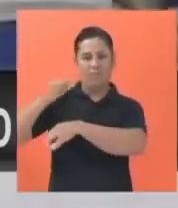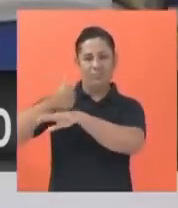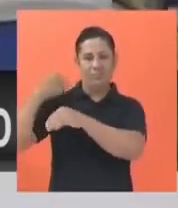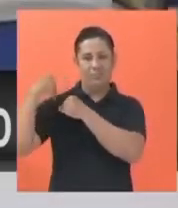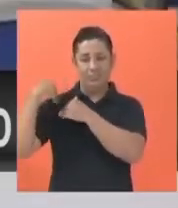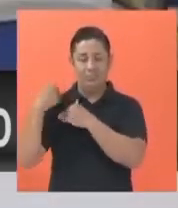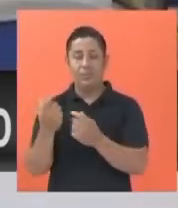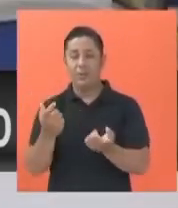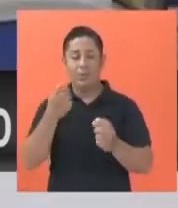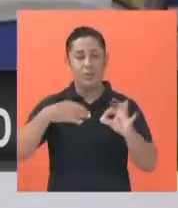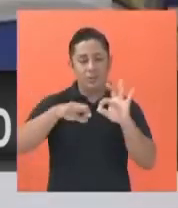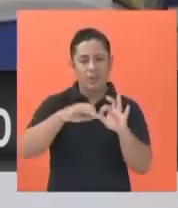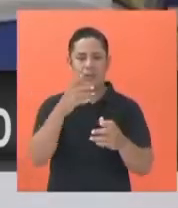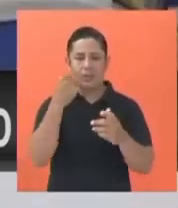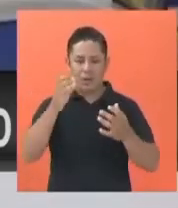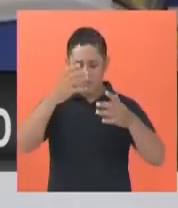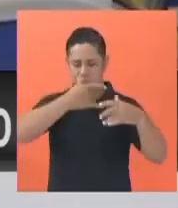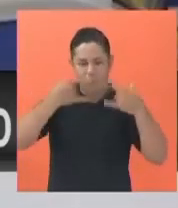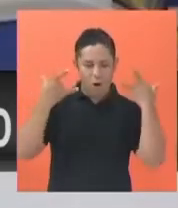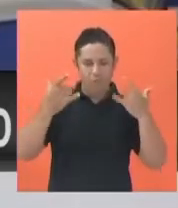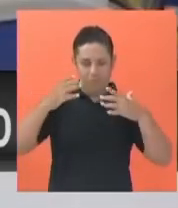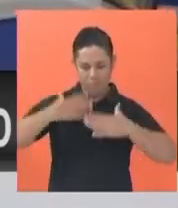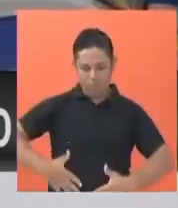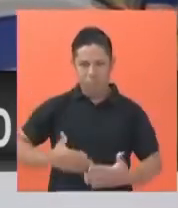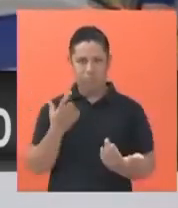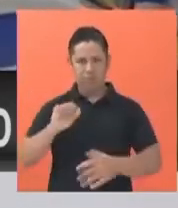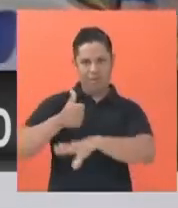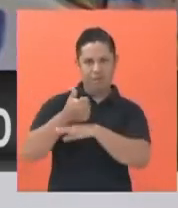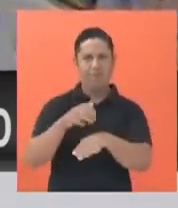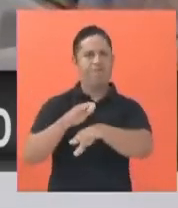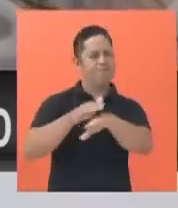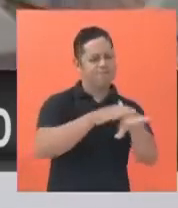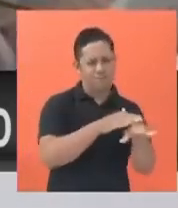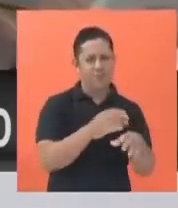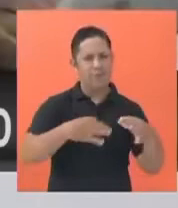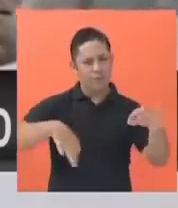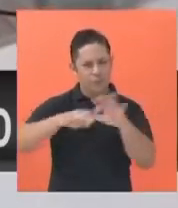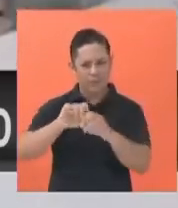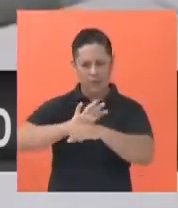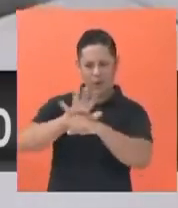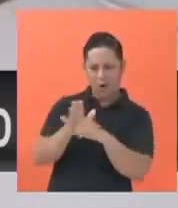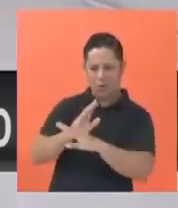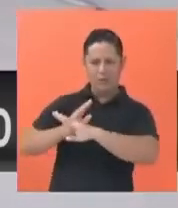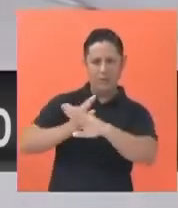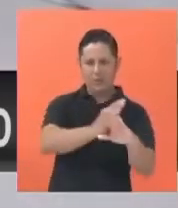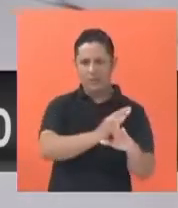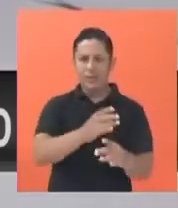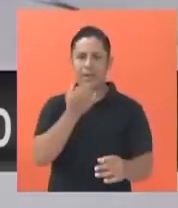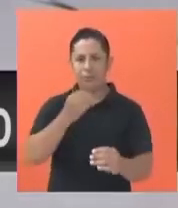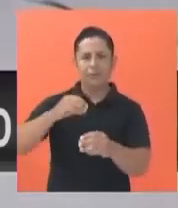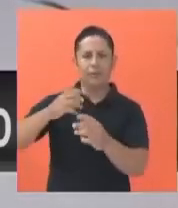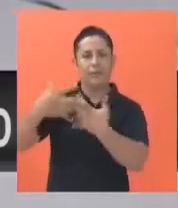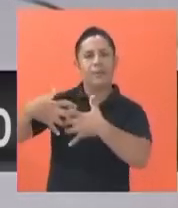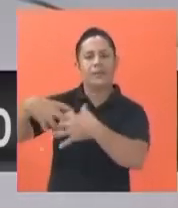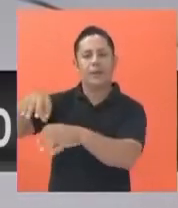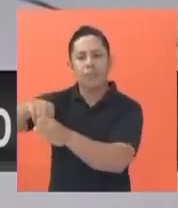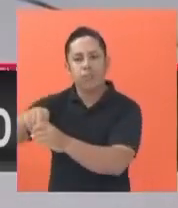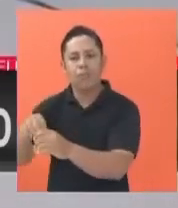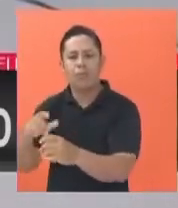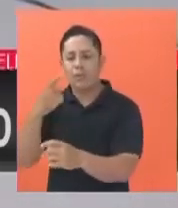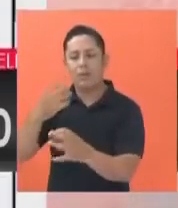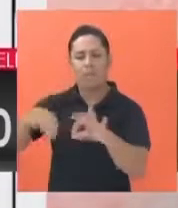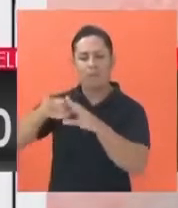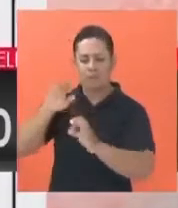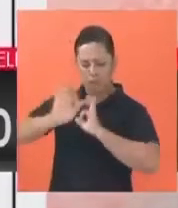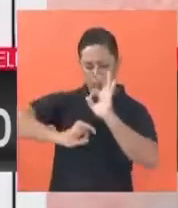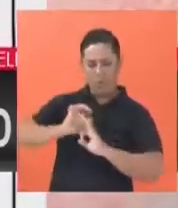de bioseguridad adoptados y adaptados para el empleador o contratante durante el tiempo que permanezca en las instalaciones de su empresa o lugar de